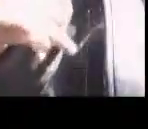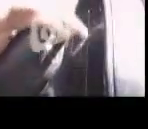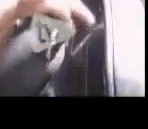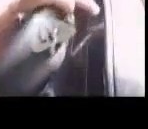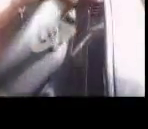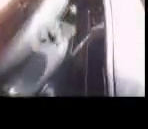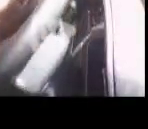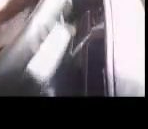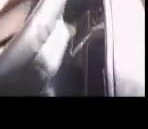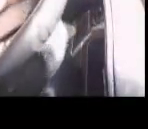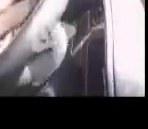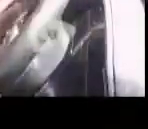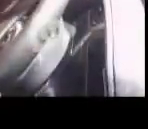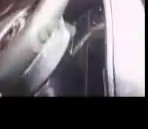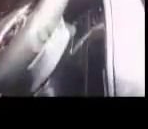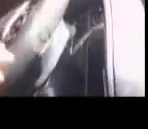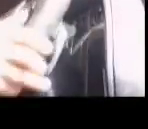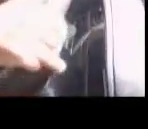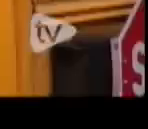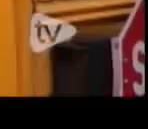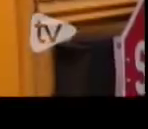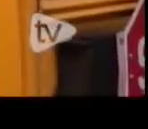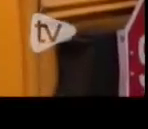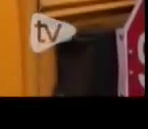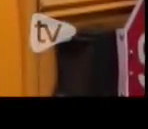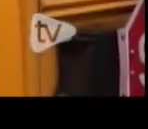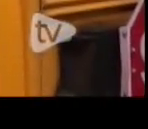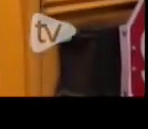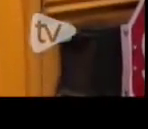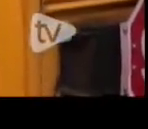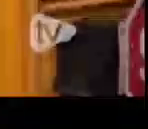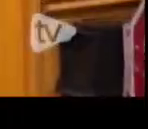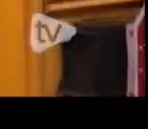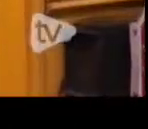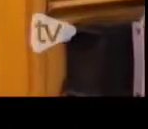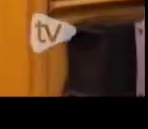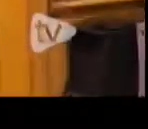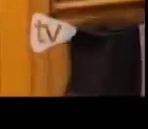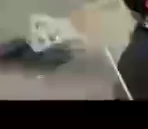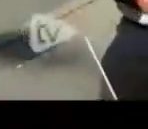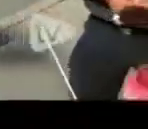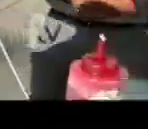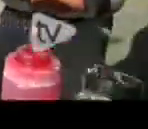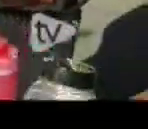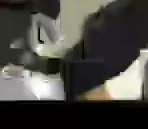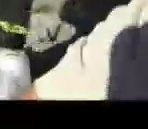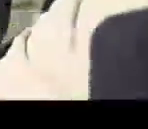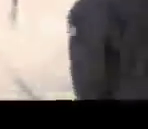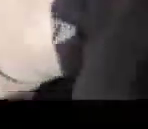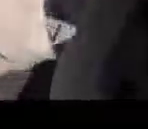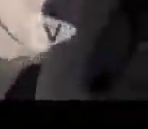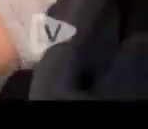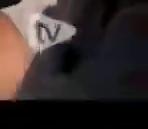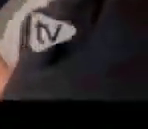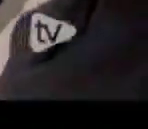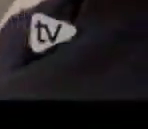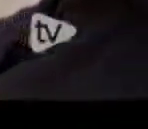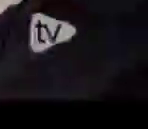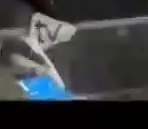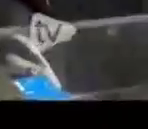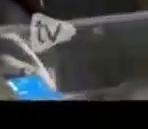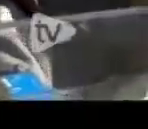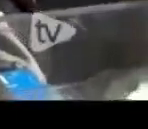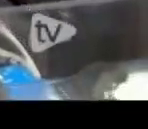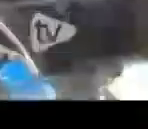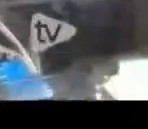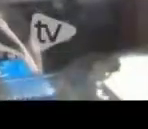Unidos. Algunos lo hacen conduciendo. Todo el mundo me conoce como Paquita la del Mundo. Otros vendiendo el sabor de nuestra tierra.